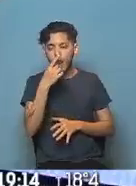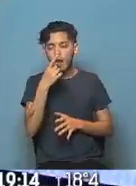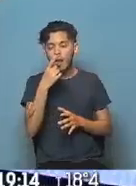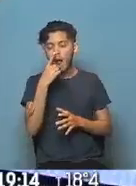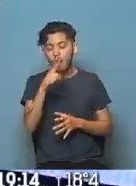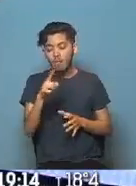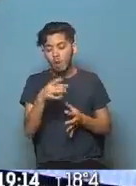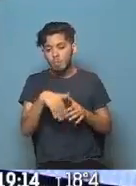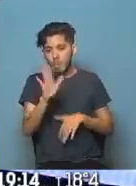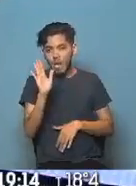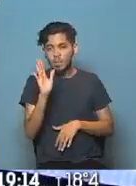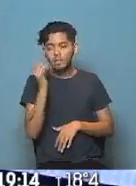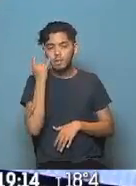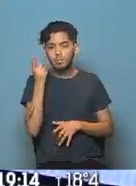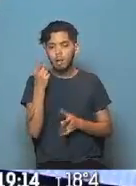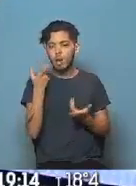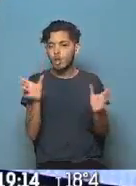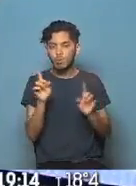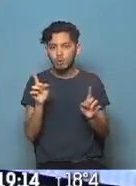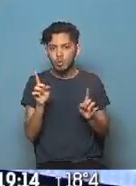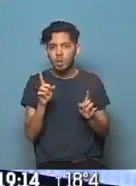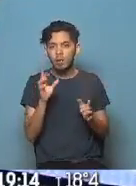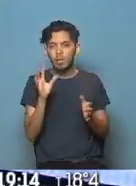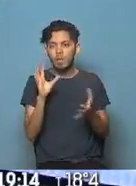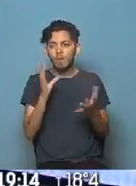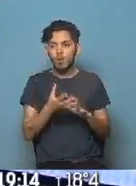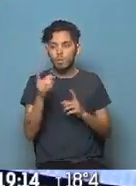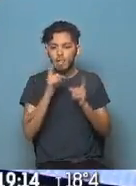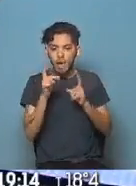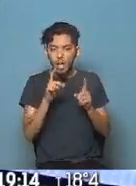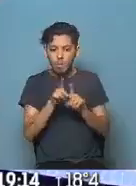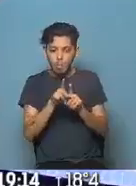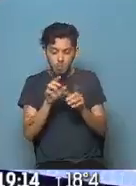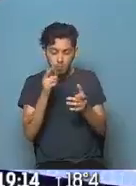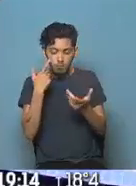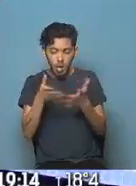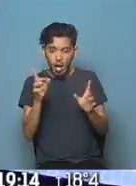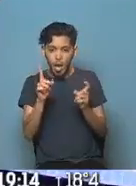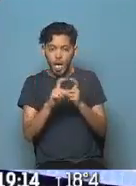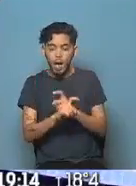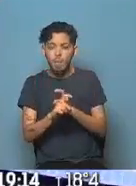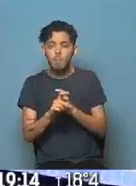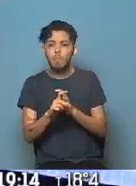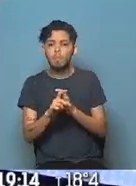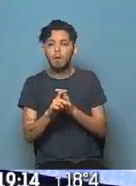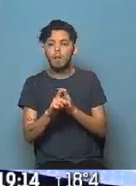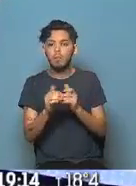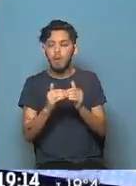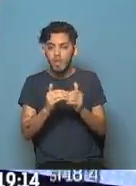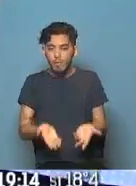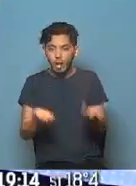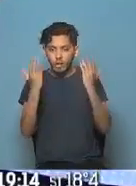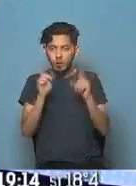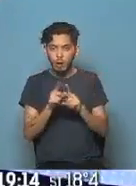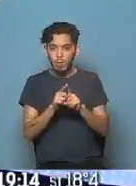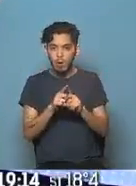no aumentar los indicadores de inflación. Modifican la ley de administración financiera para poder renegociar la